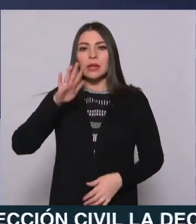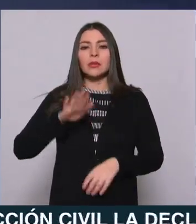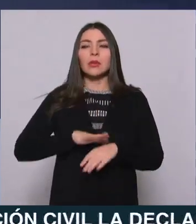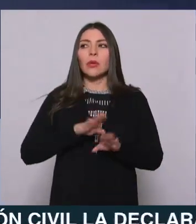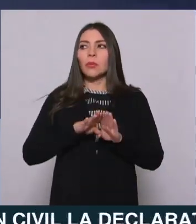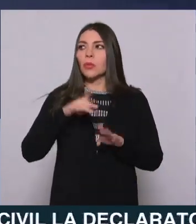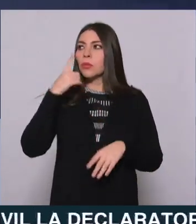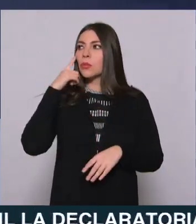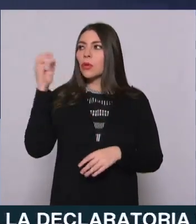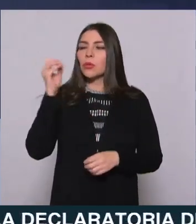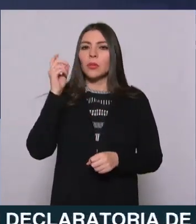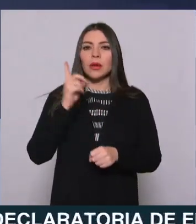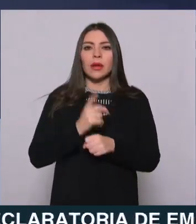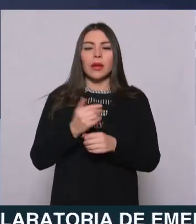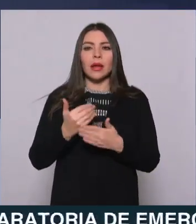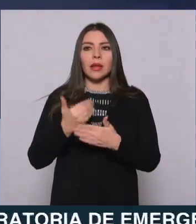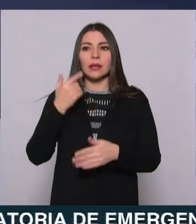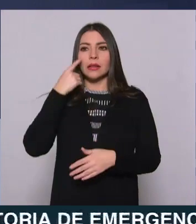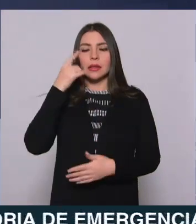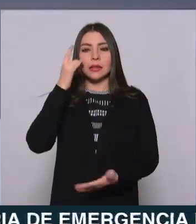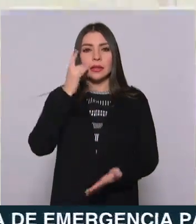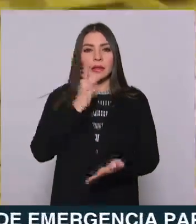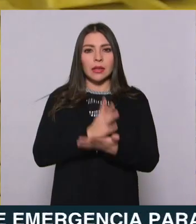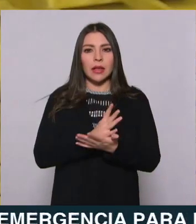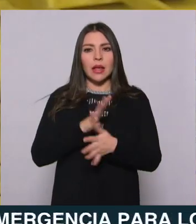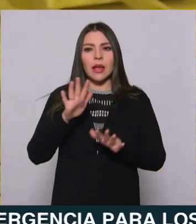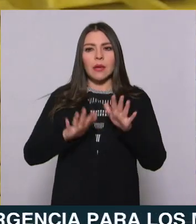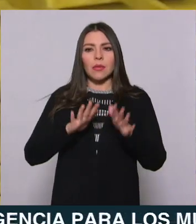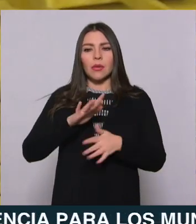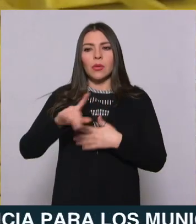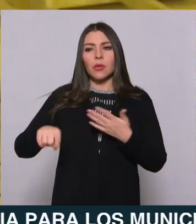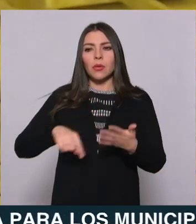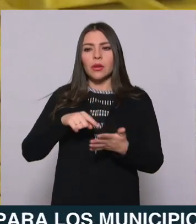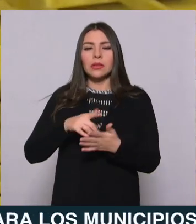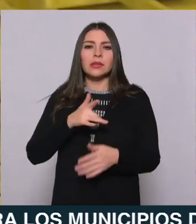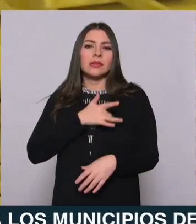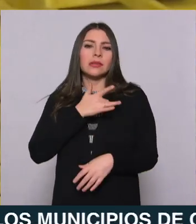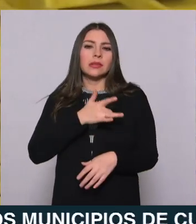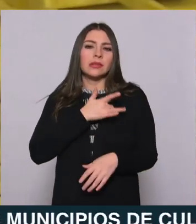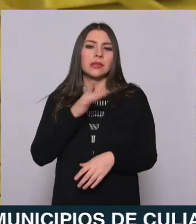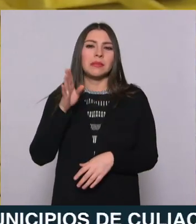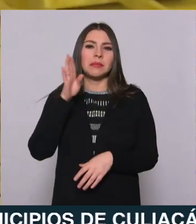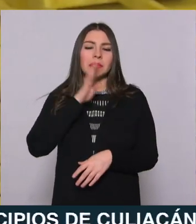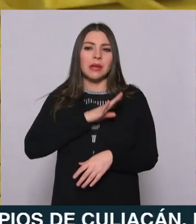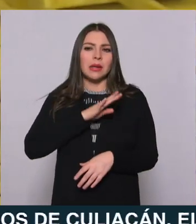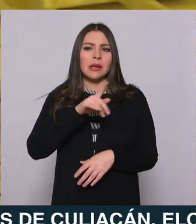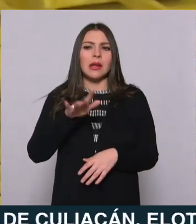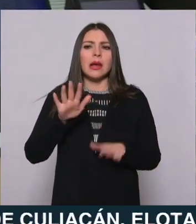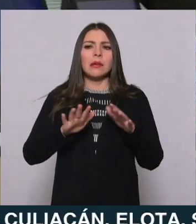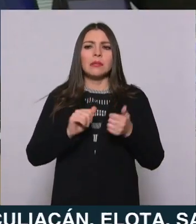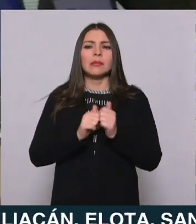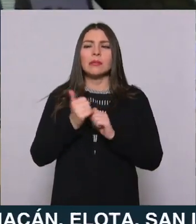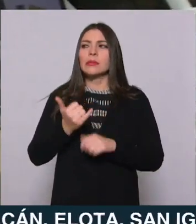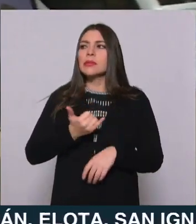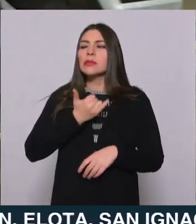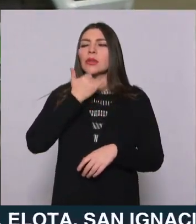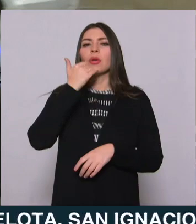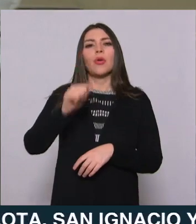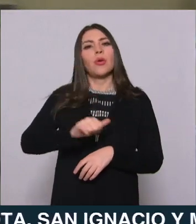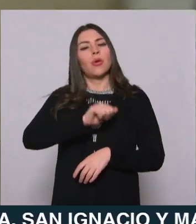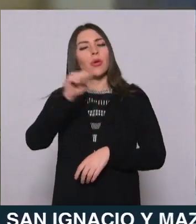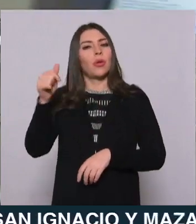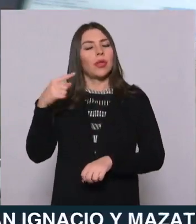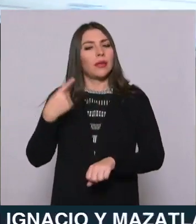detección oportuna que presentan debido a que son asintomáticas o cuyos síntomas suelen ser confundidos con otros padecimientos.